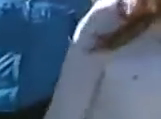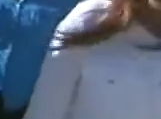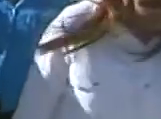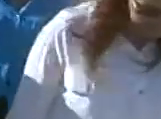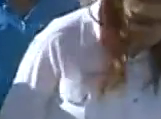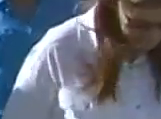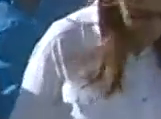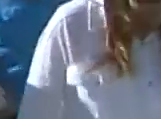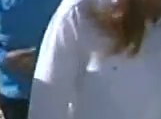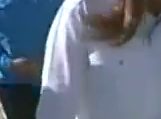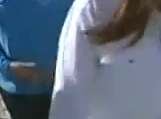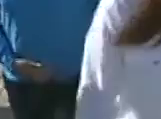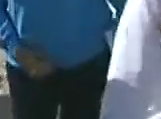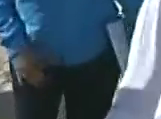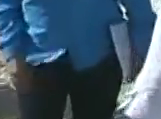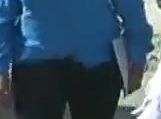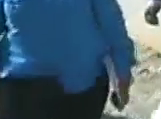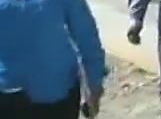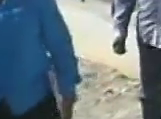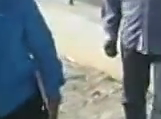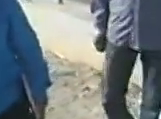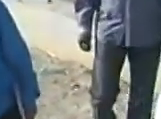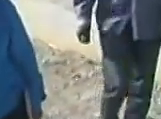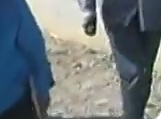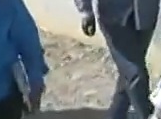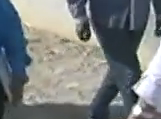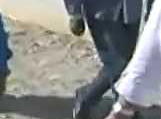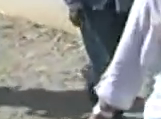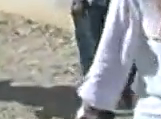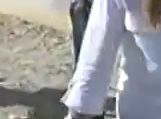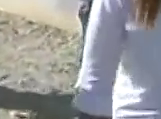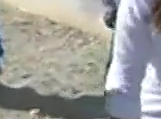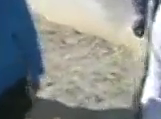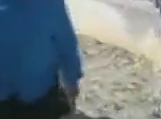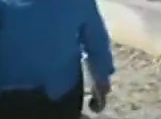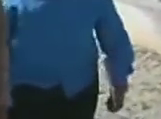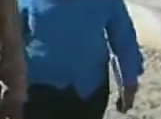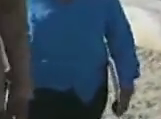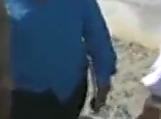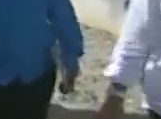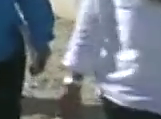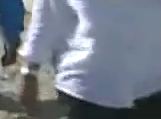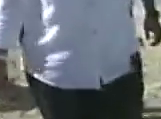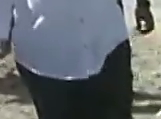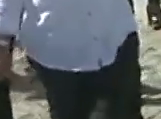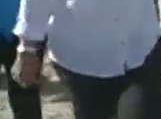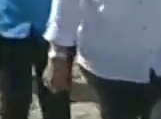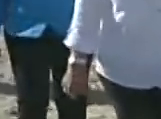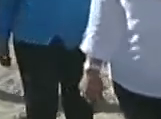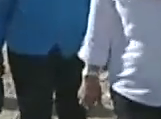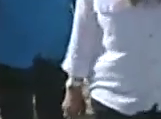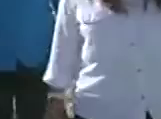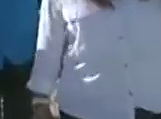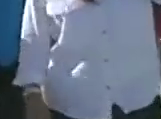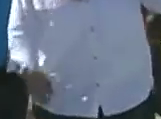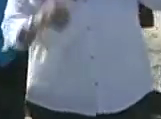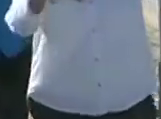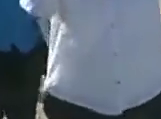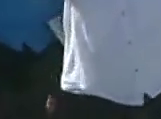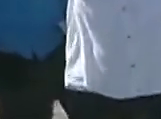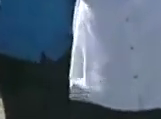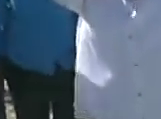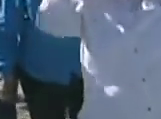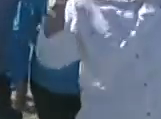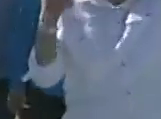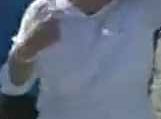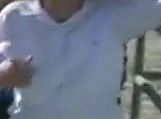jueves 12 de abril del año 2018. Tienen ustedes en pantalla al presidente de la República Bolivariana de